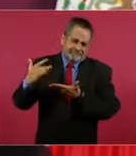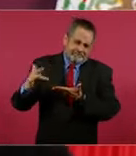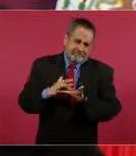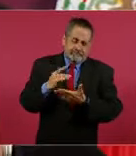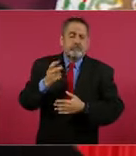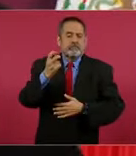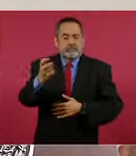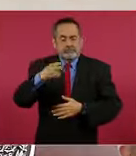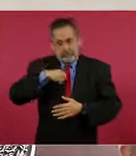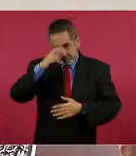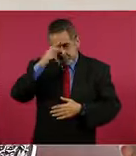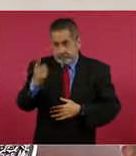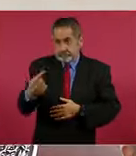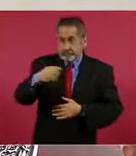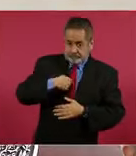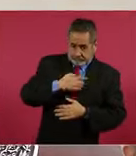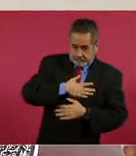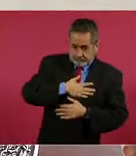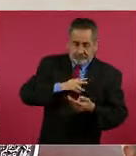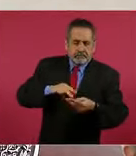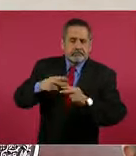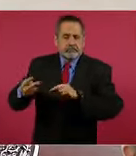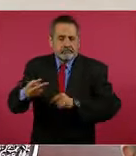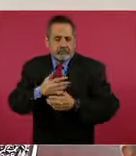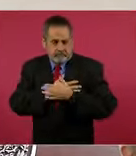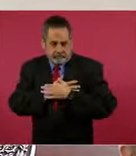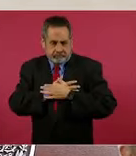Por eso digo que amor con amor se paga.